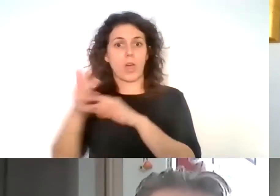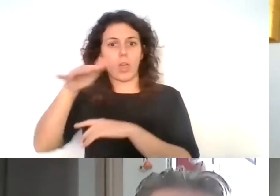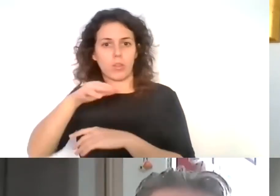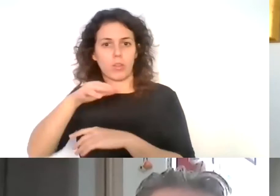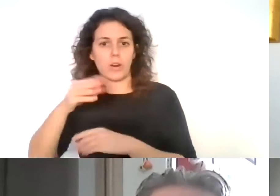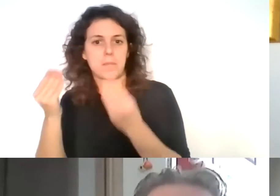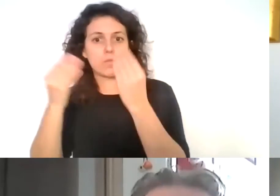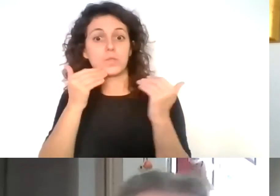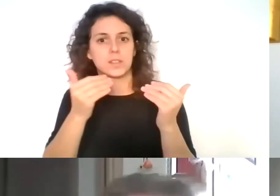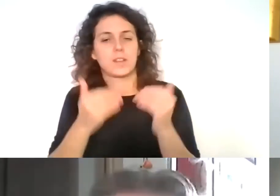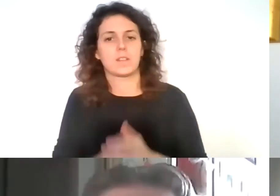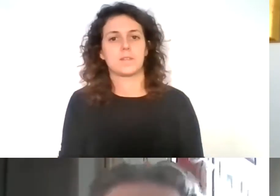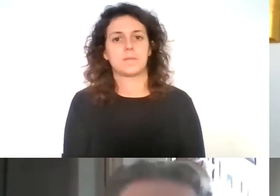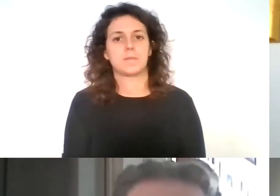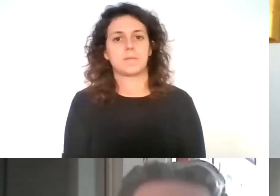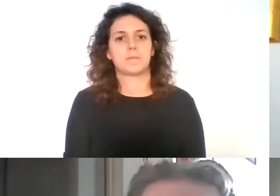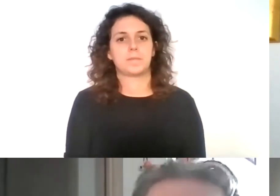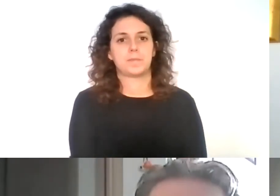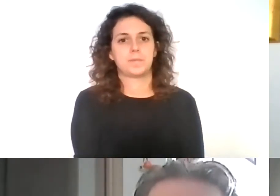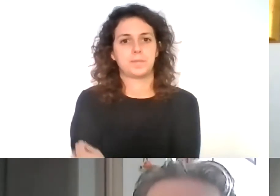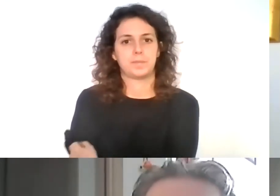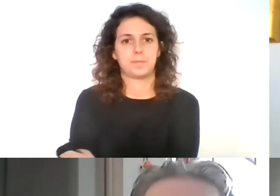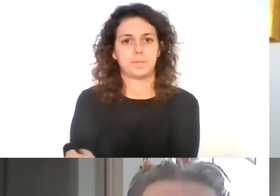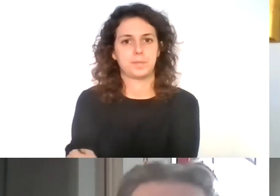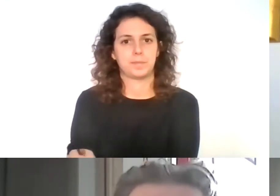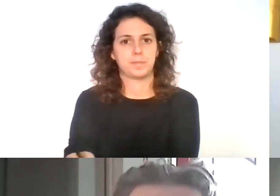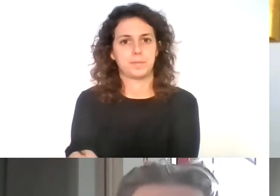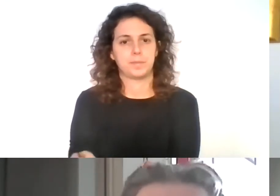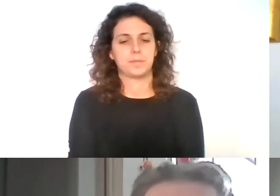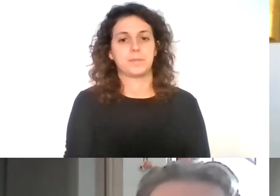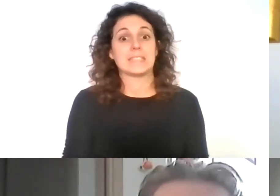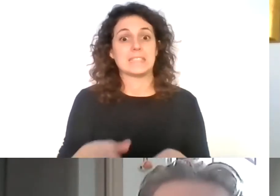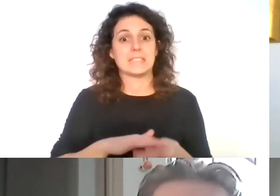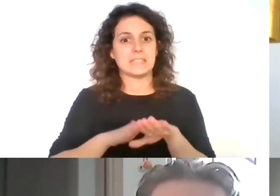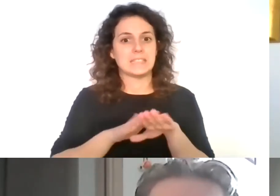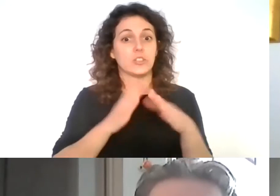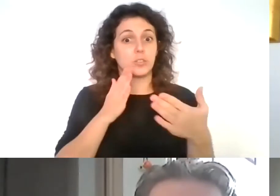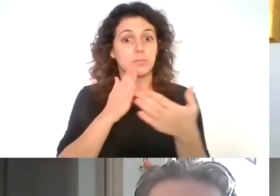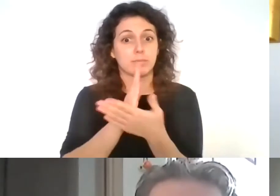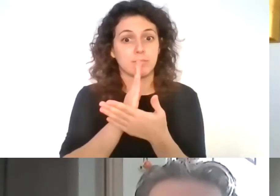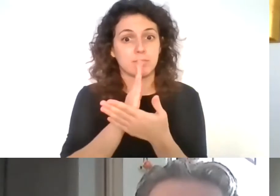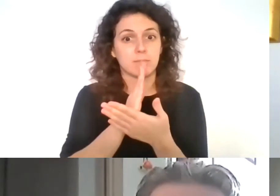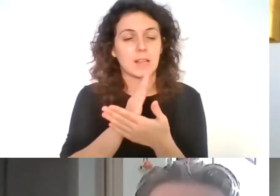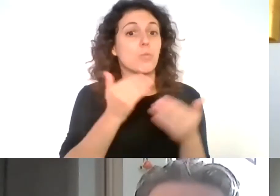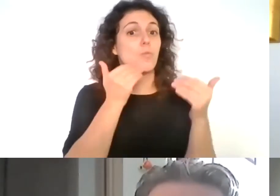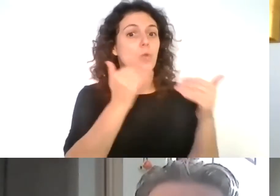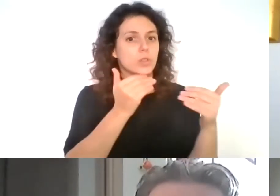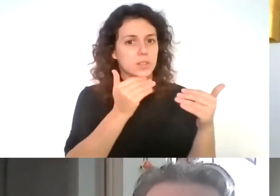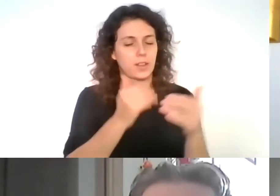gracias. Okay, sorry if I interrupt you, Luis Miguel. Thank you. Siento interrumpirte, Luis Miguel, muchas